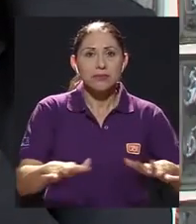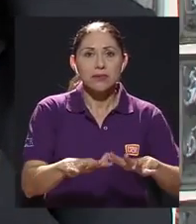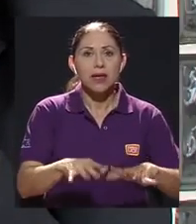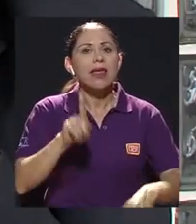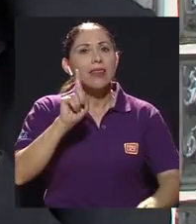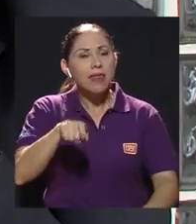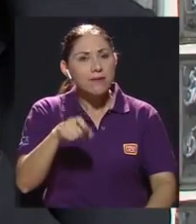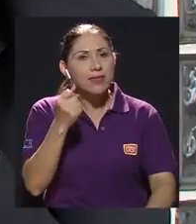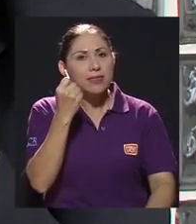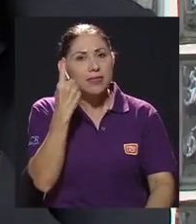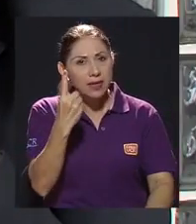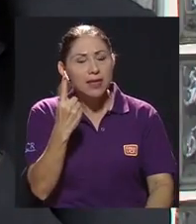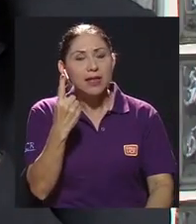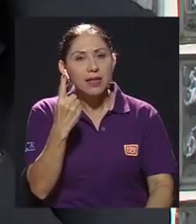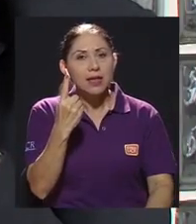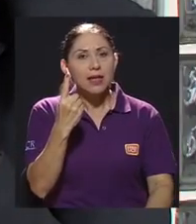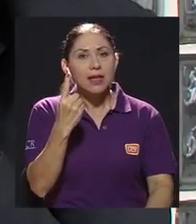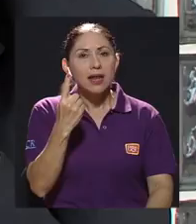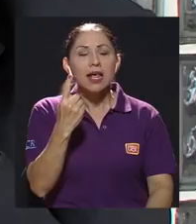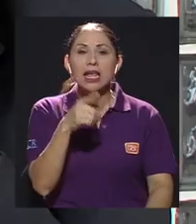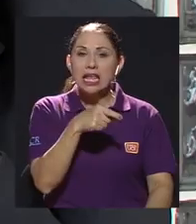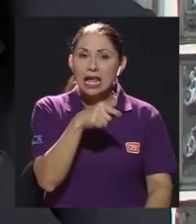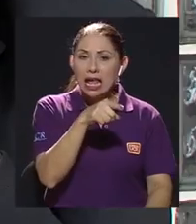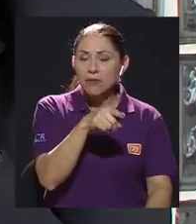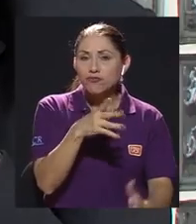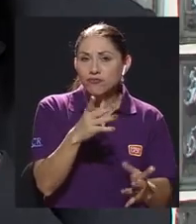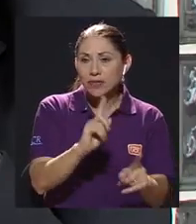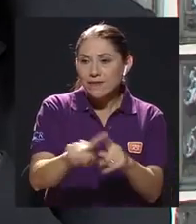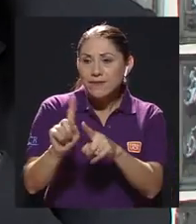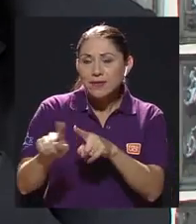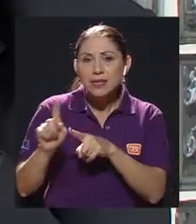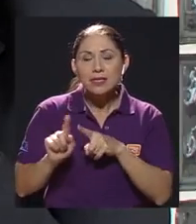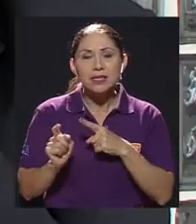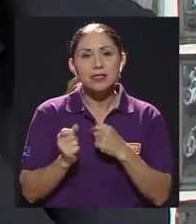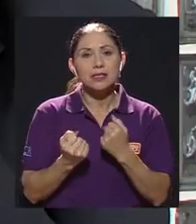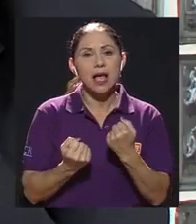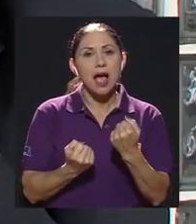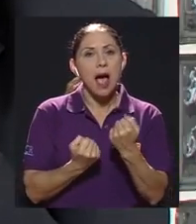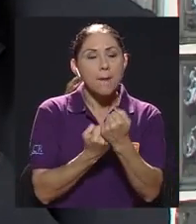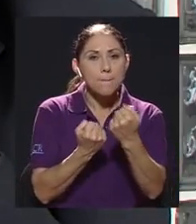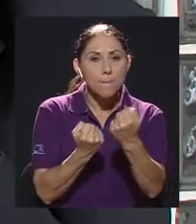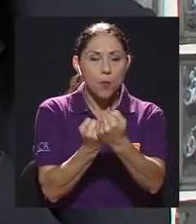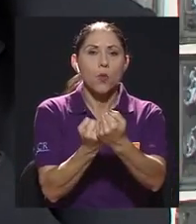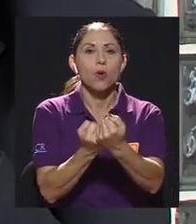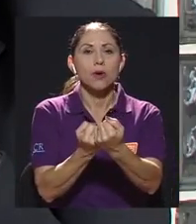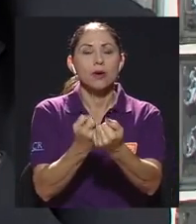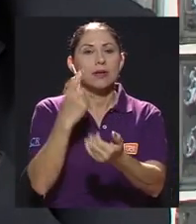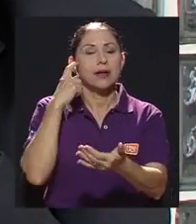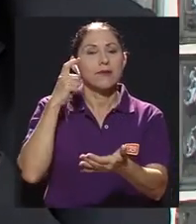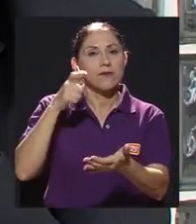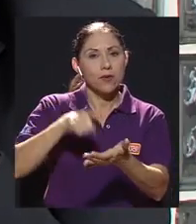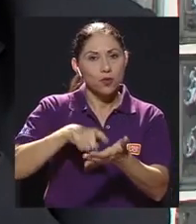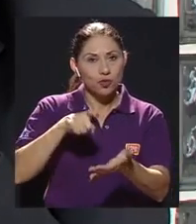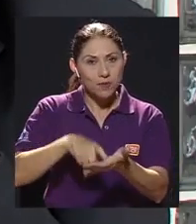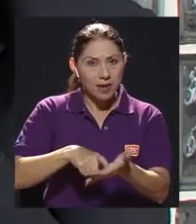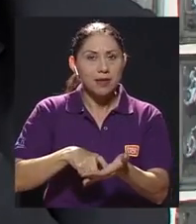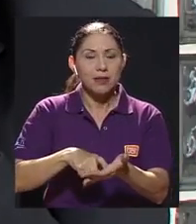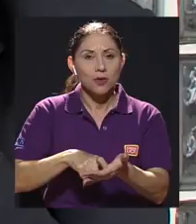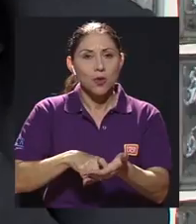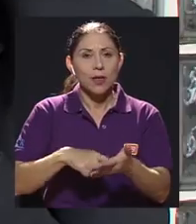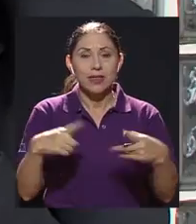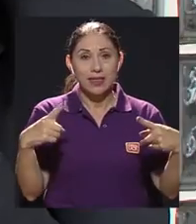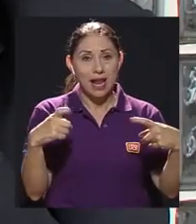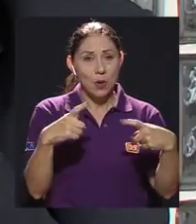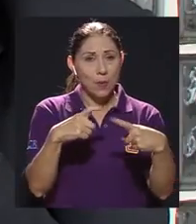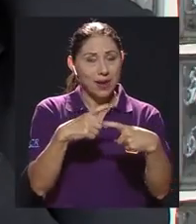Alejandra, que estos aportes al reconocimiento de la complejidad